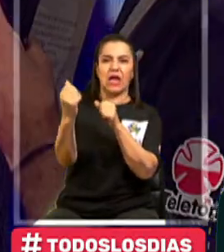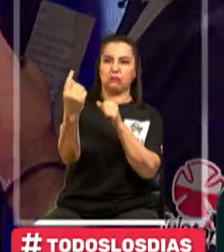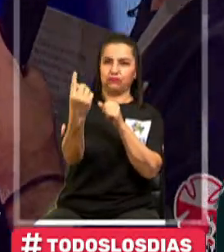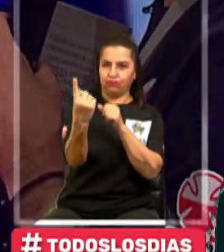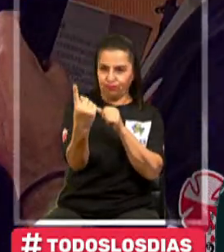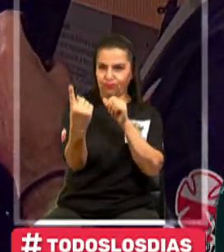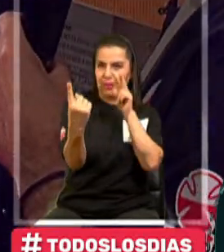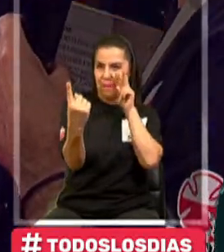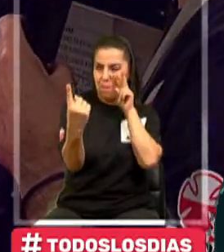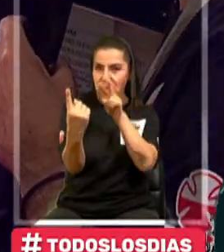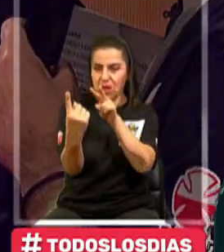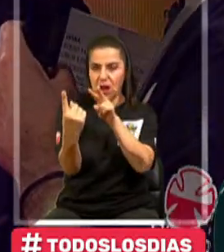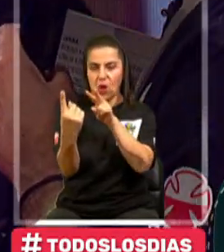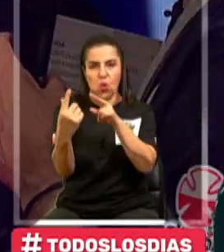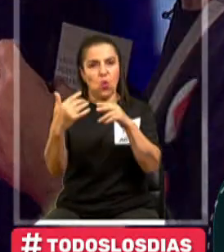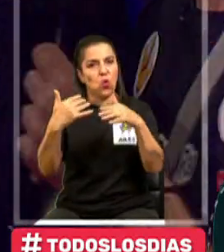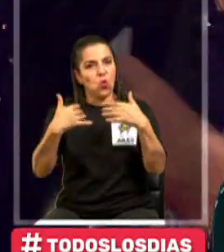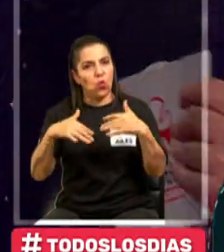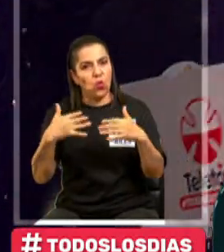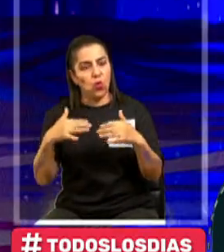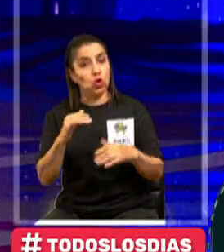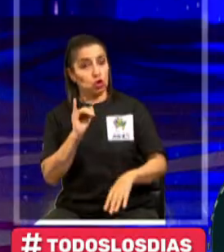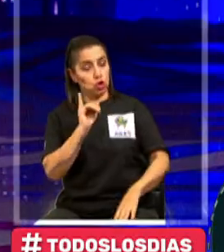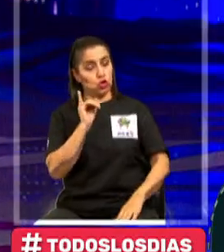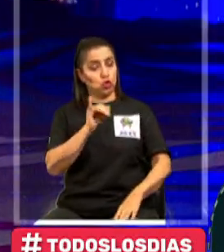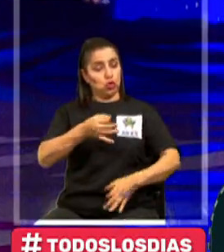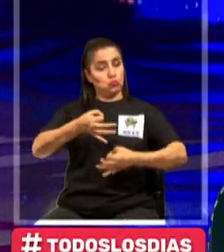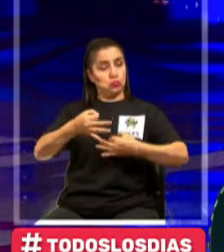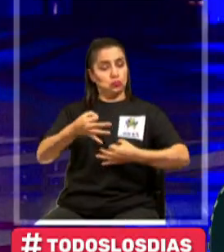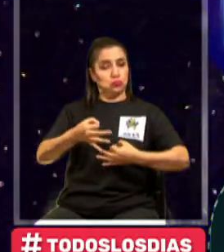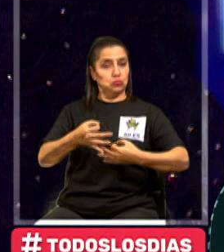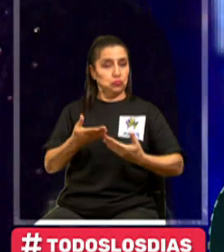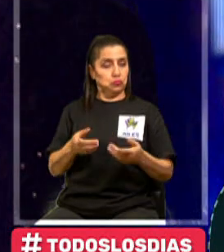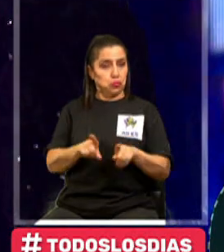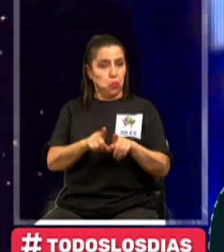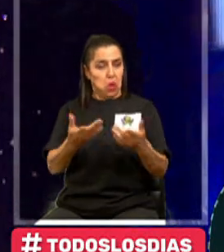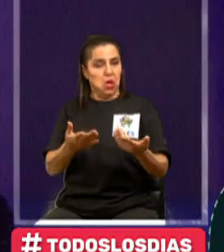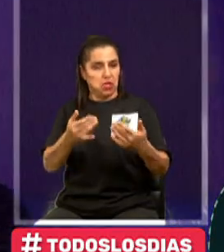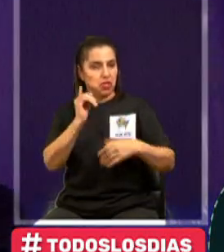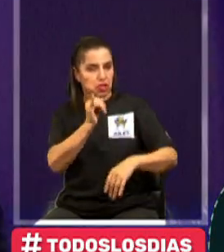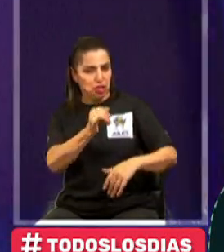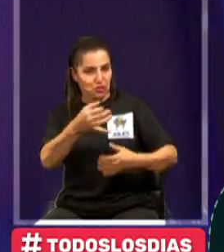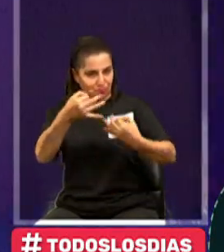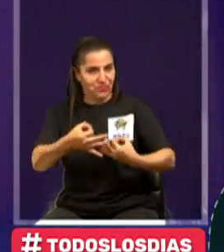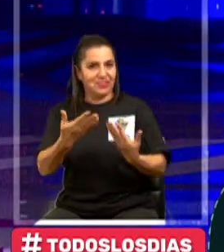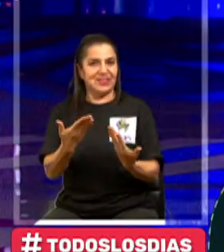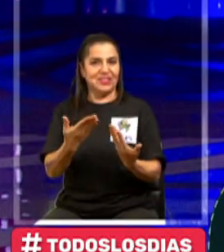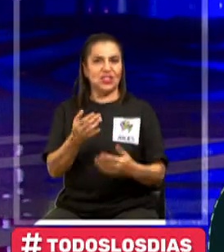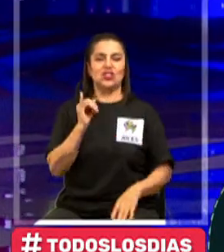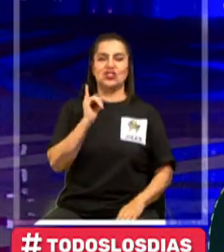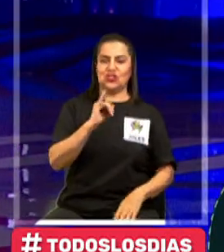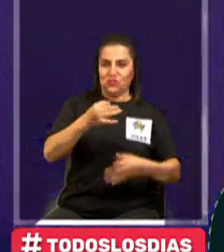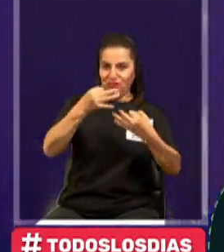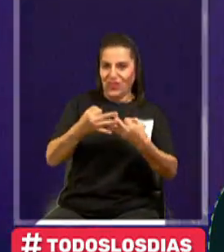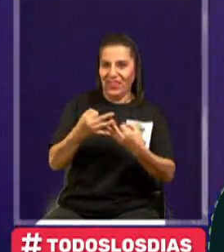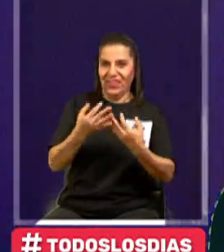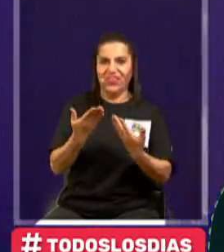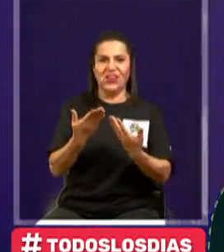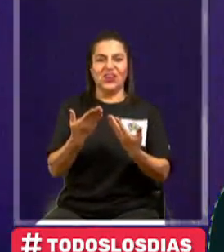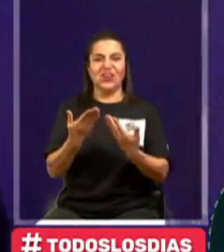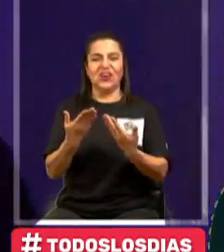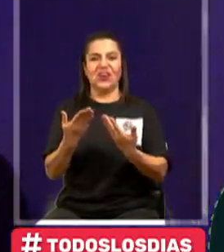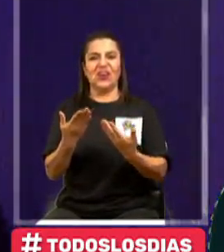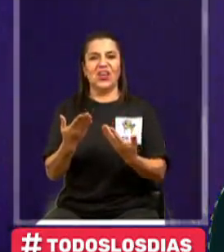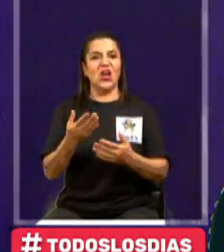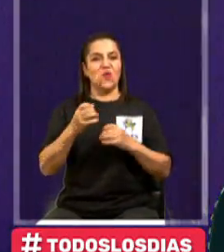ahí. Sí, por supuesto, de todas maneras. Él. Yo. Él. Sí, por supuesto, de todas maneras. Sí, por supuesto, de todas maneras, feliz de